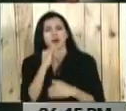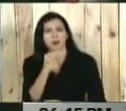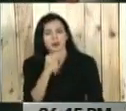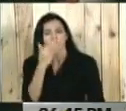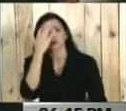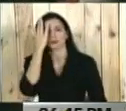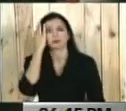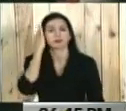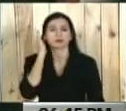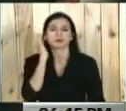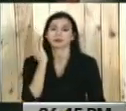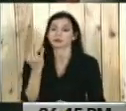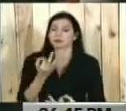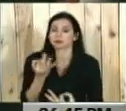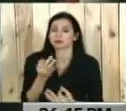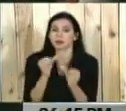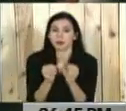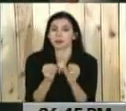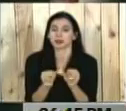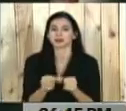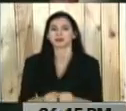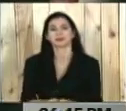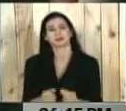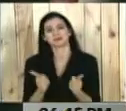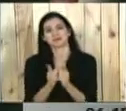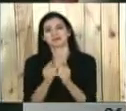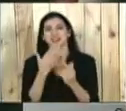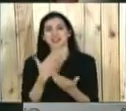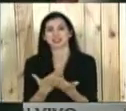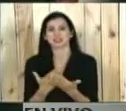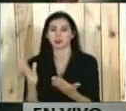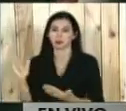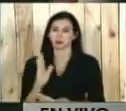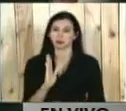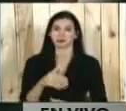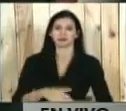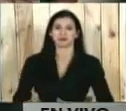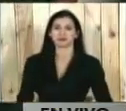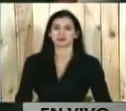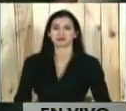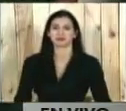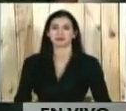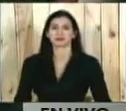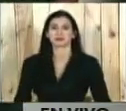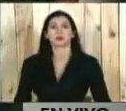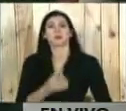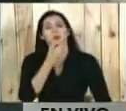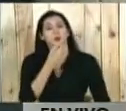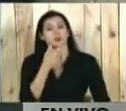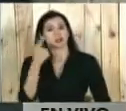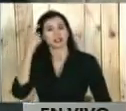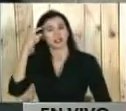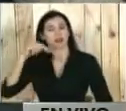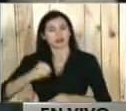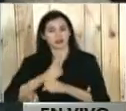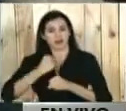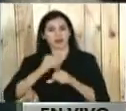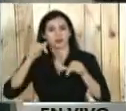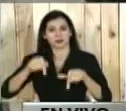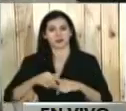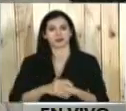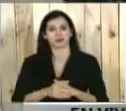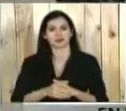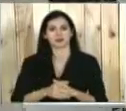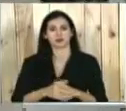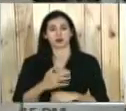información veraz y permanente. Así que bueno, muchas gracias por estar aquí. Una buena jornada. Como jefe de Estado he